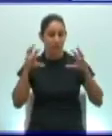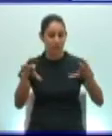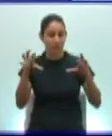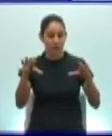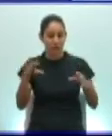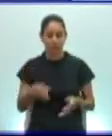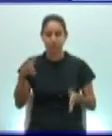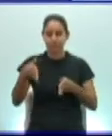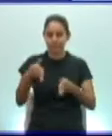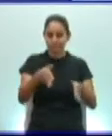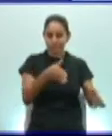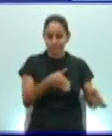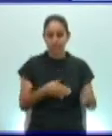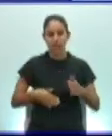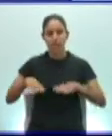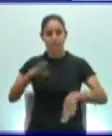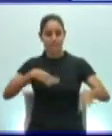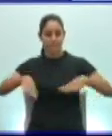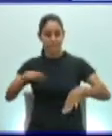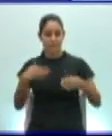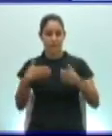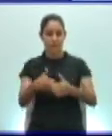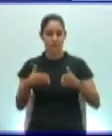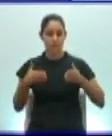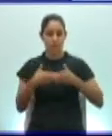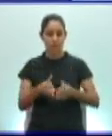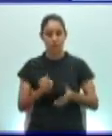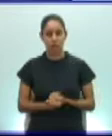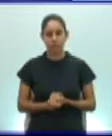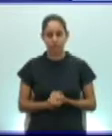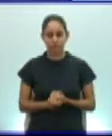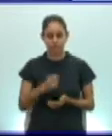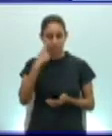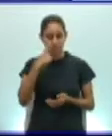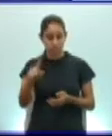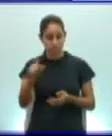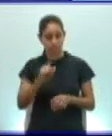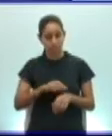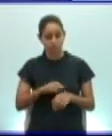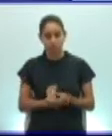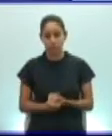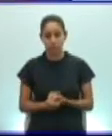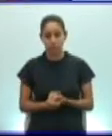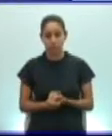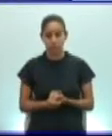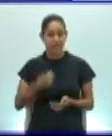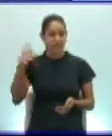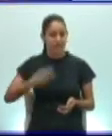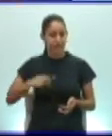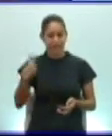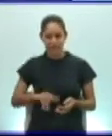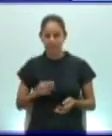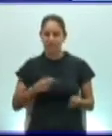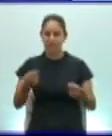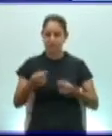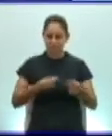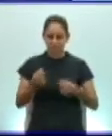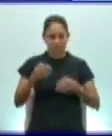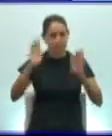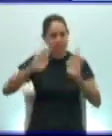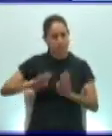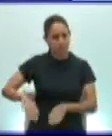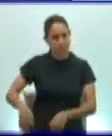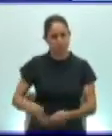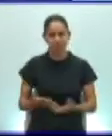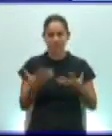Playa Larga. Un momento significativo donde vimos la crisis, la situación que esto provocó desde el